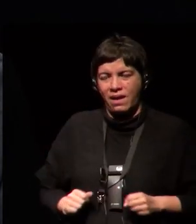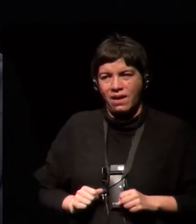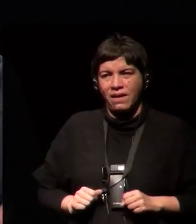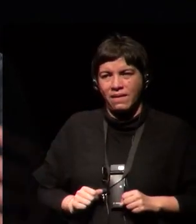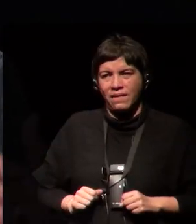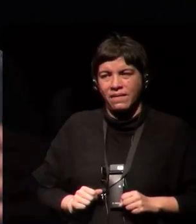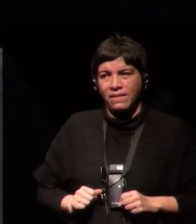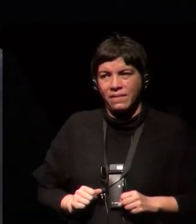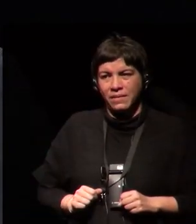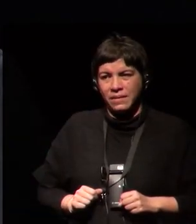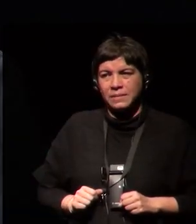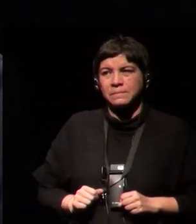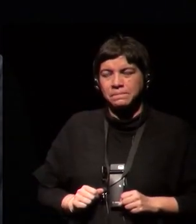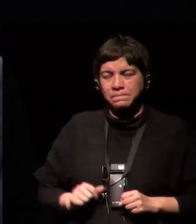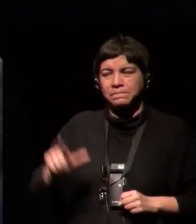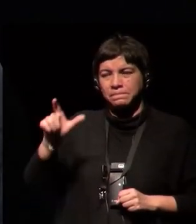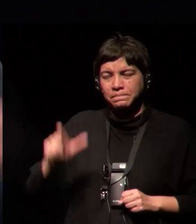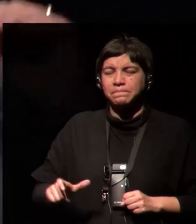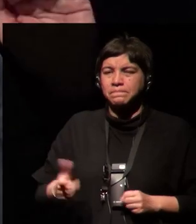muy emprendedor. Vendió